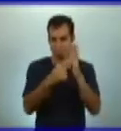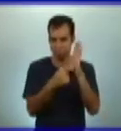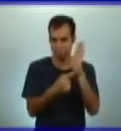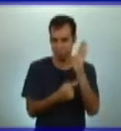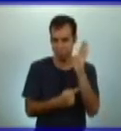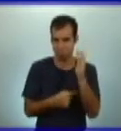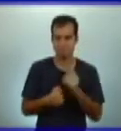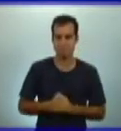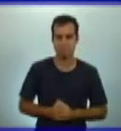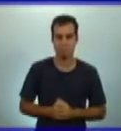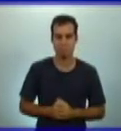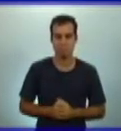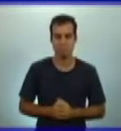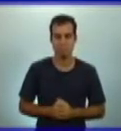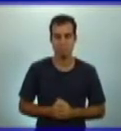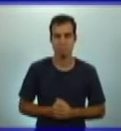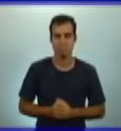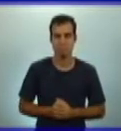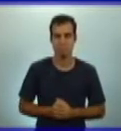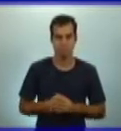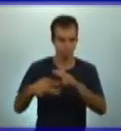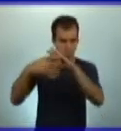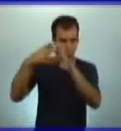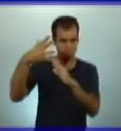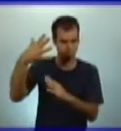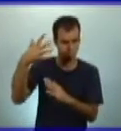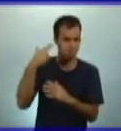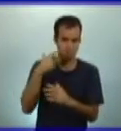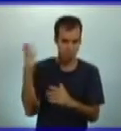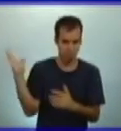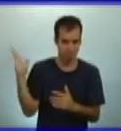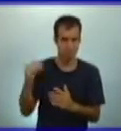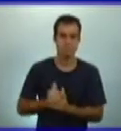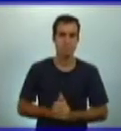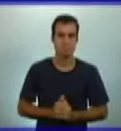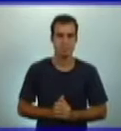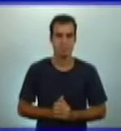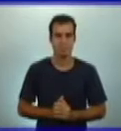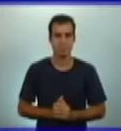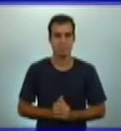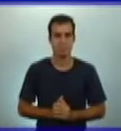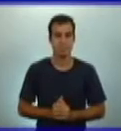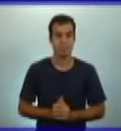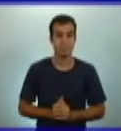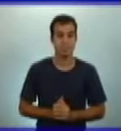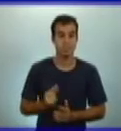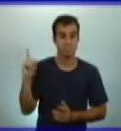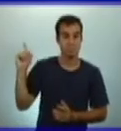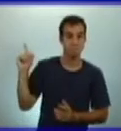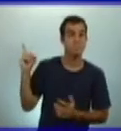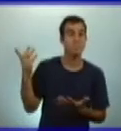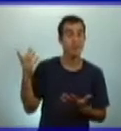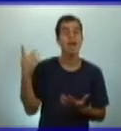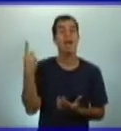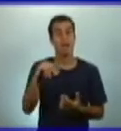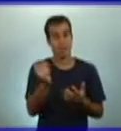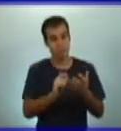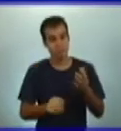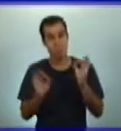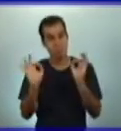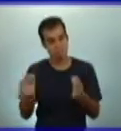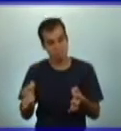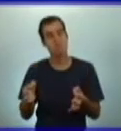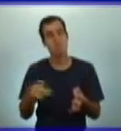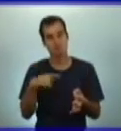lugar, en dos lugares, y en más de dos lugares consecutivos y alternos. O sea, estos son los tipos de ejercicios donde nosotros vamos a operar con